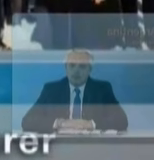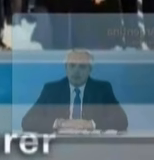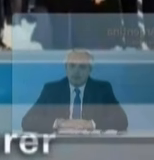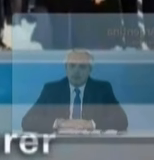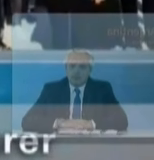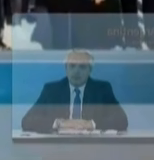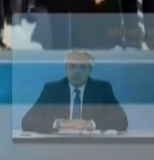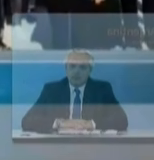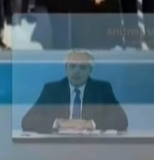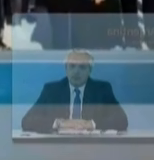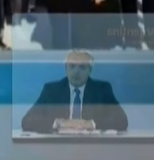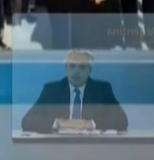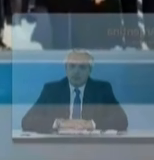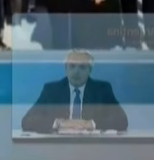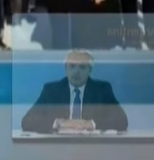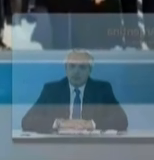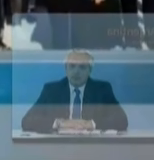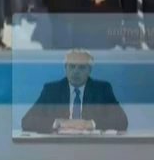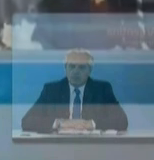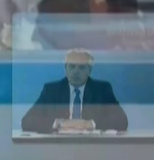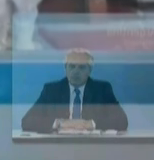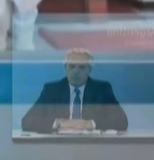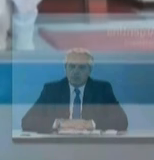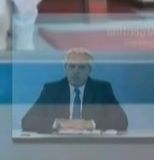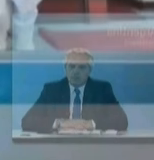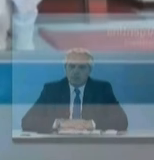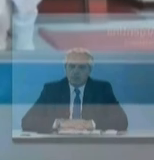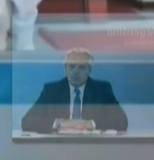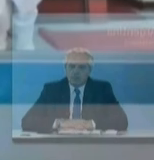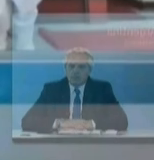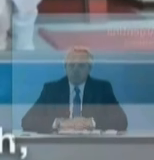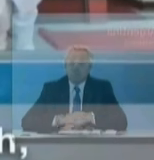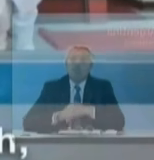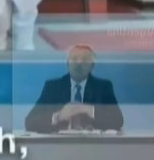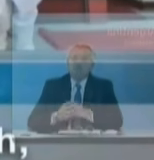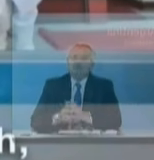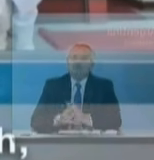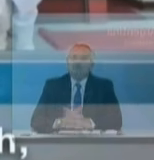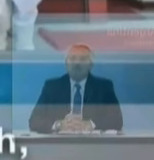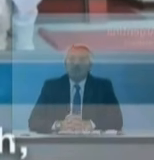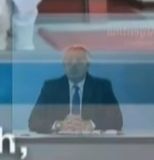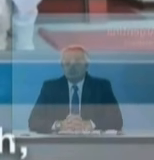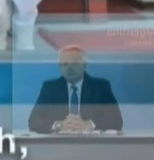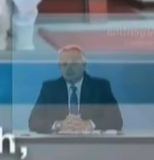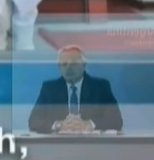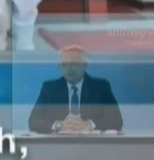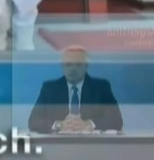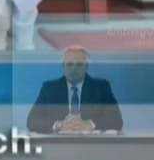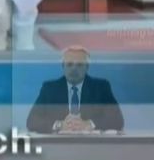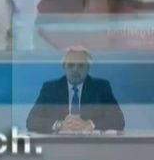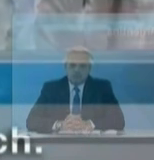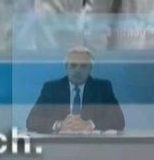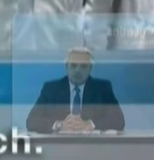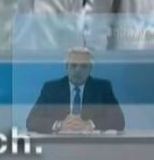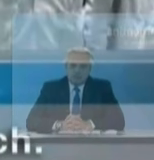son holland de lógica bacteriana la mayor productor de la vacuna y también sobre